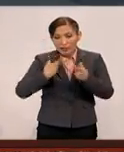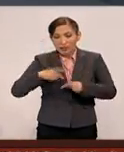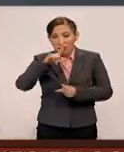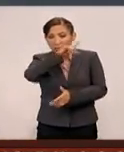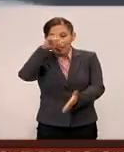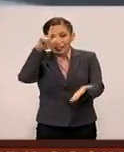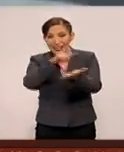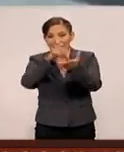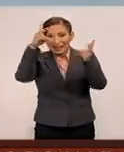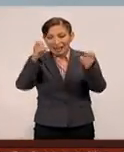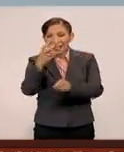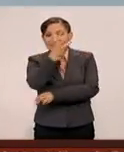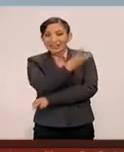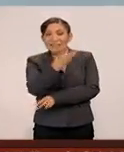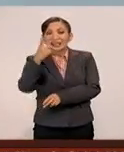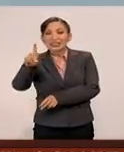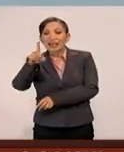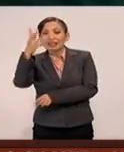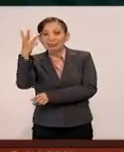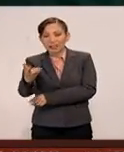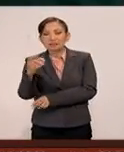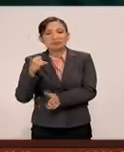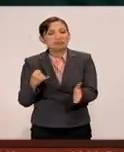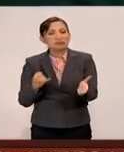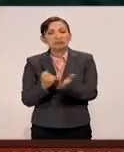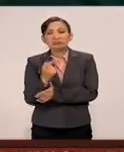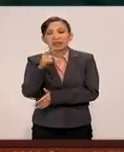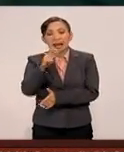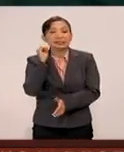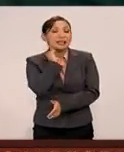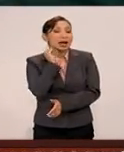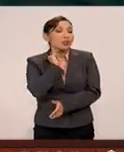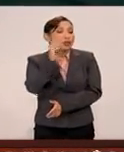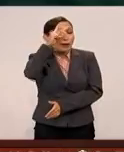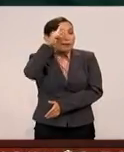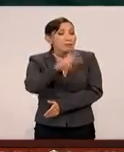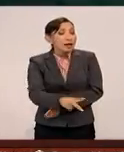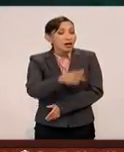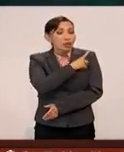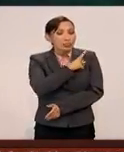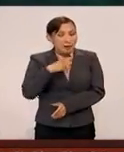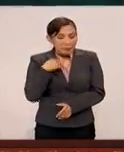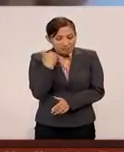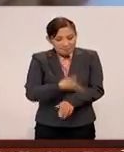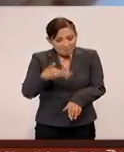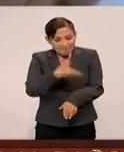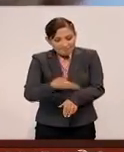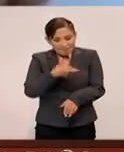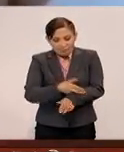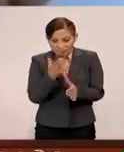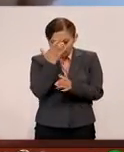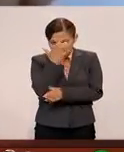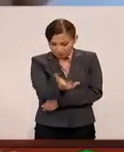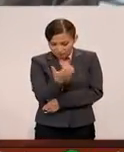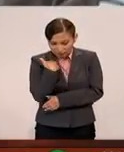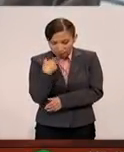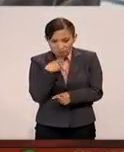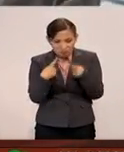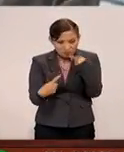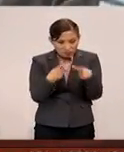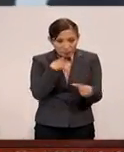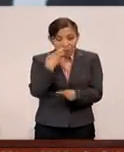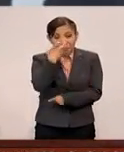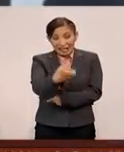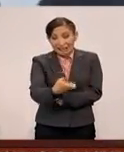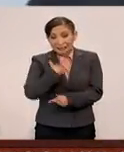Ley 3 de 3. Con esta decisión, el Senado de la República tendrá que procesar formalmente la iniciativa.